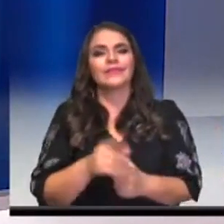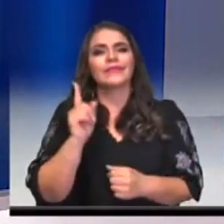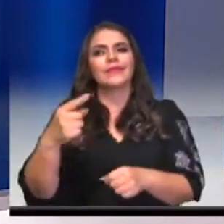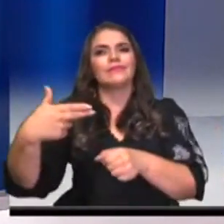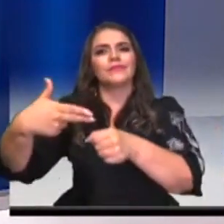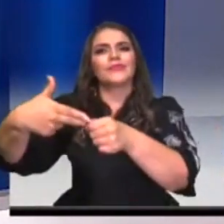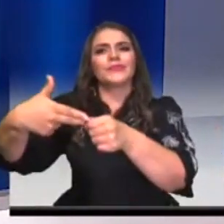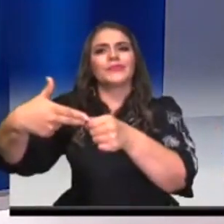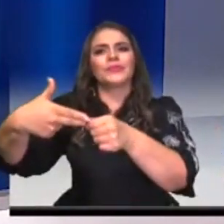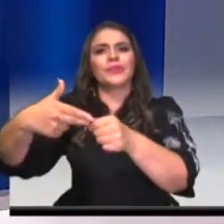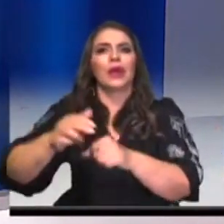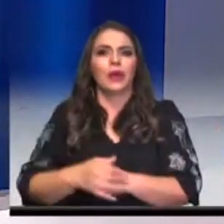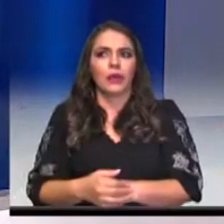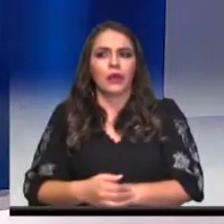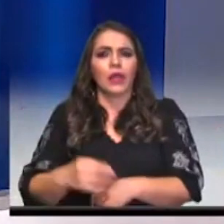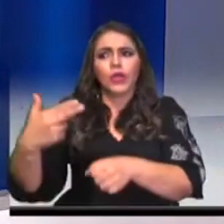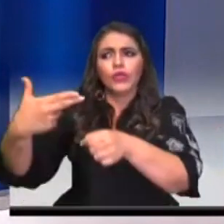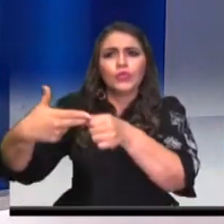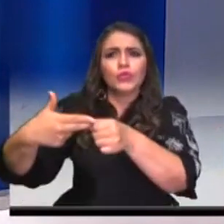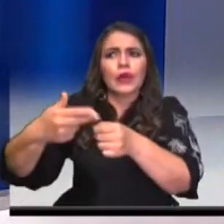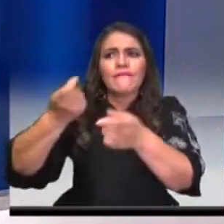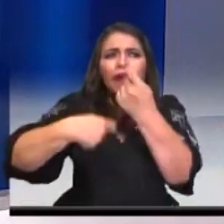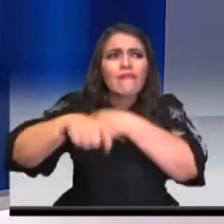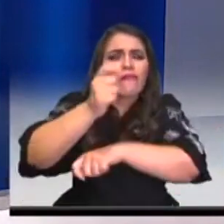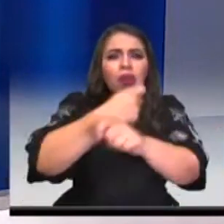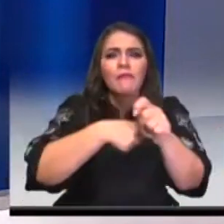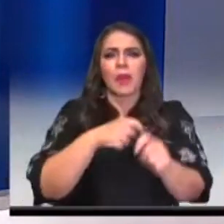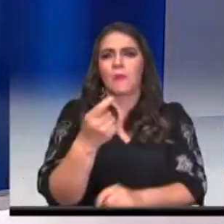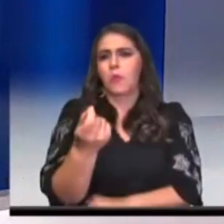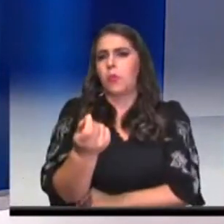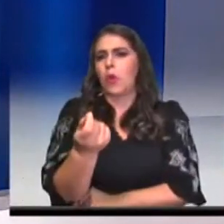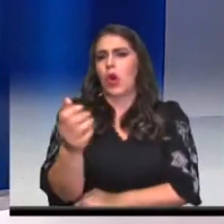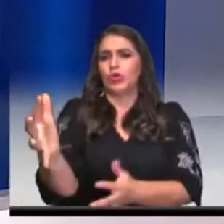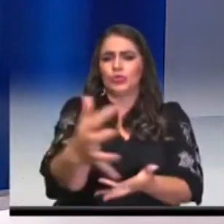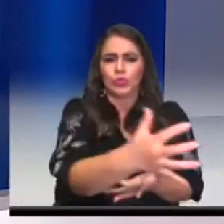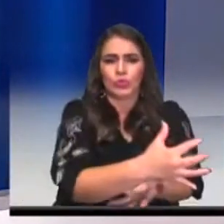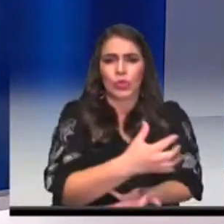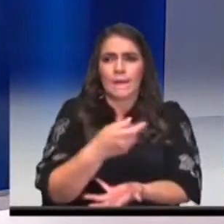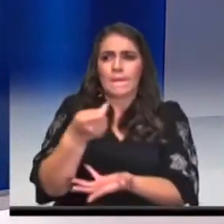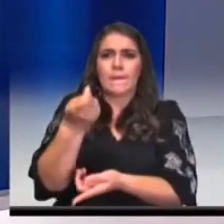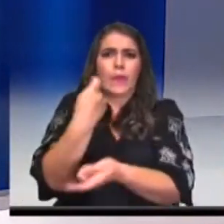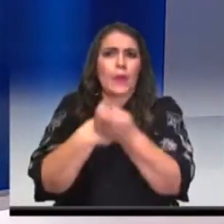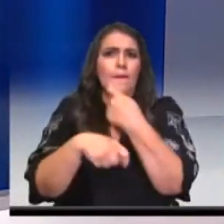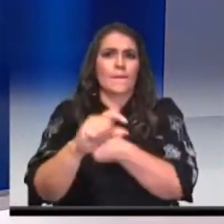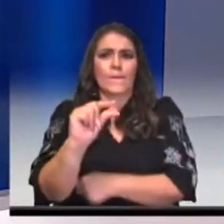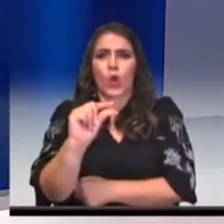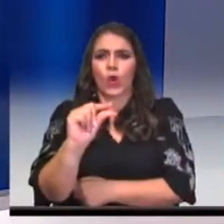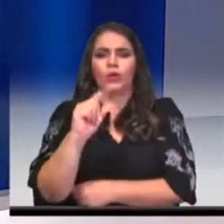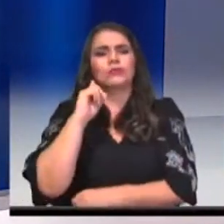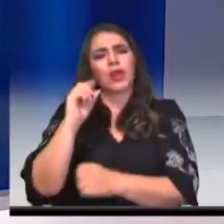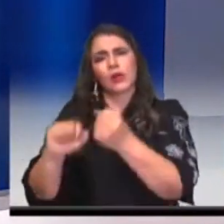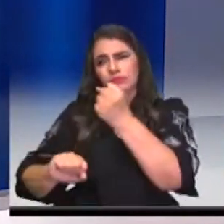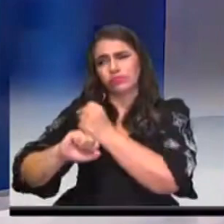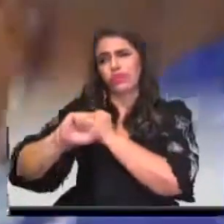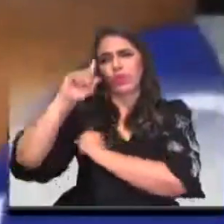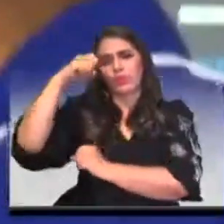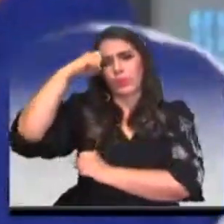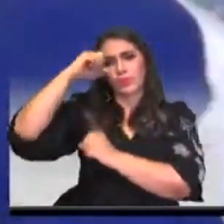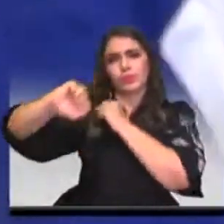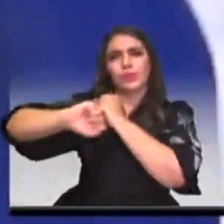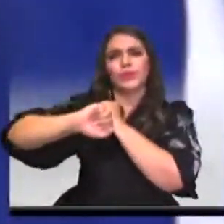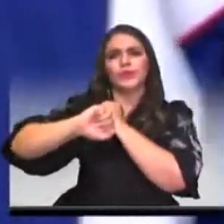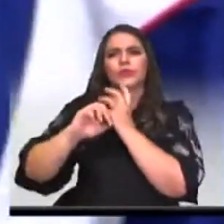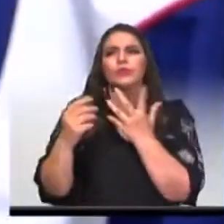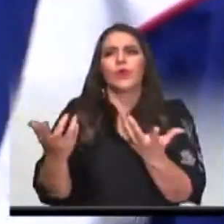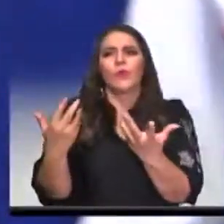se suma la reducción en el precio del combustible, por lo que ahora le están pidiendo al gobierno central apoyo para su recuperación. Durante